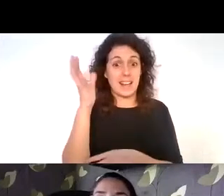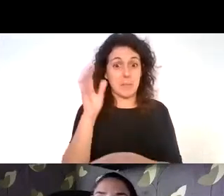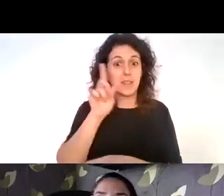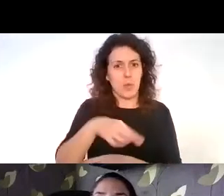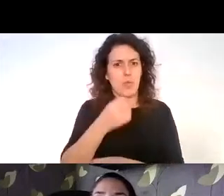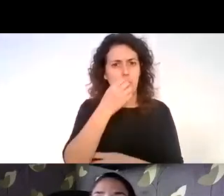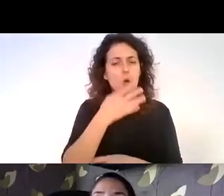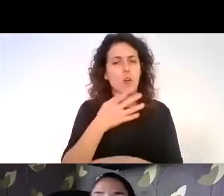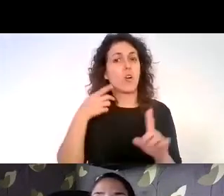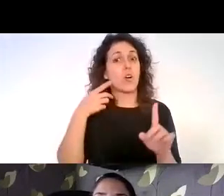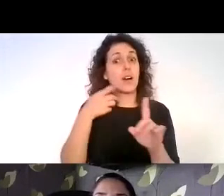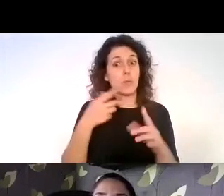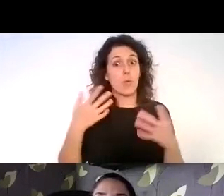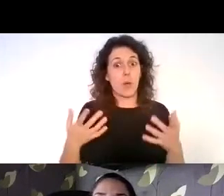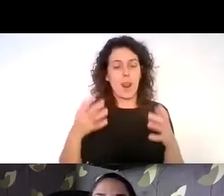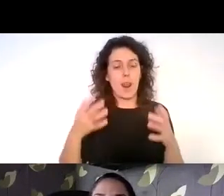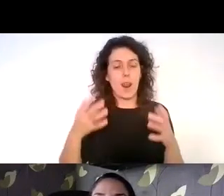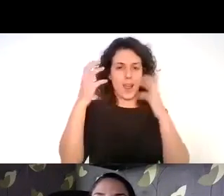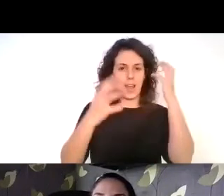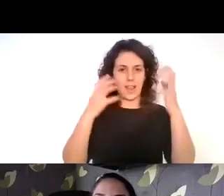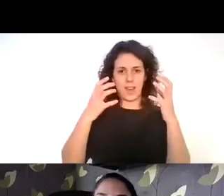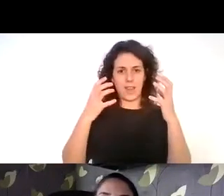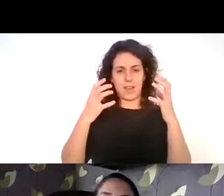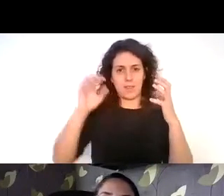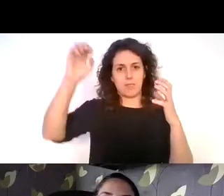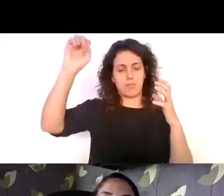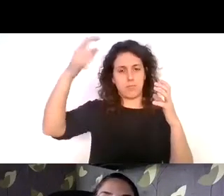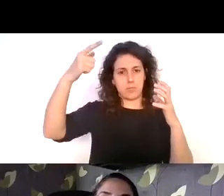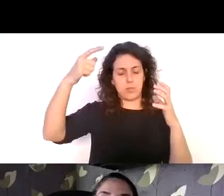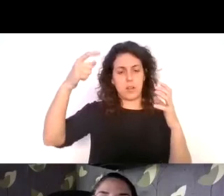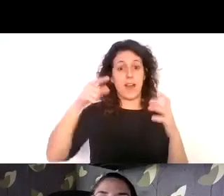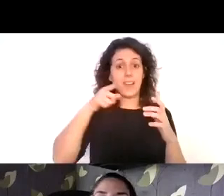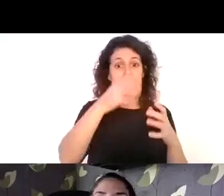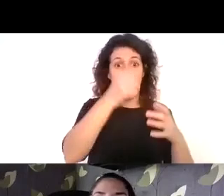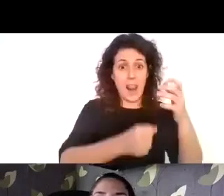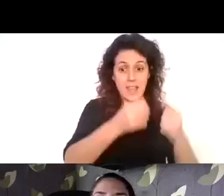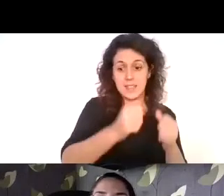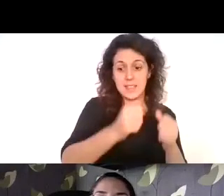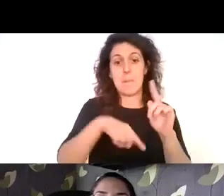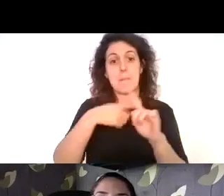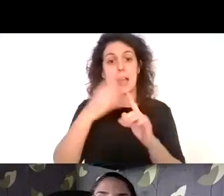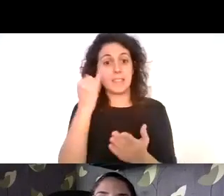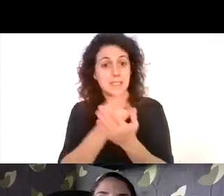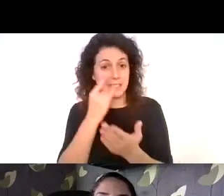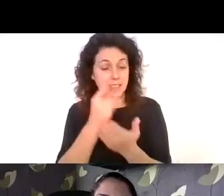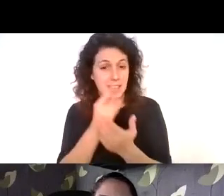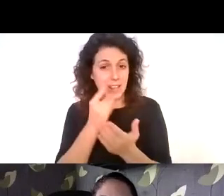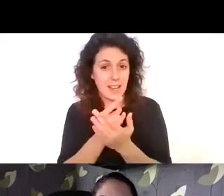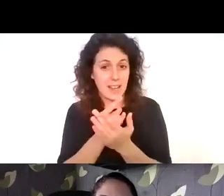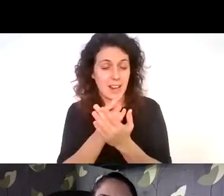bueno para la ganadería, de allí que produce gran parte de la leche y carne vacuna que se consume en todo el territorio.